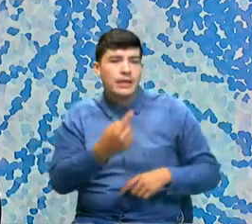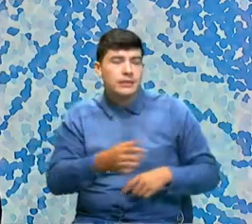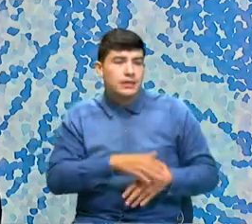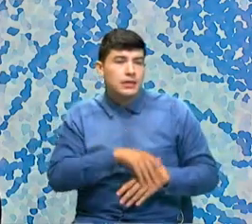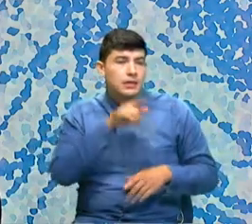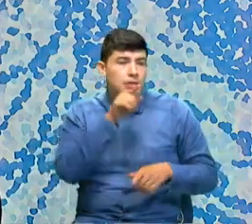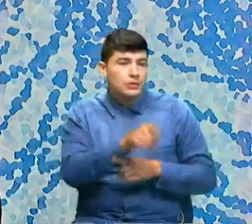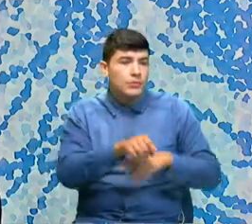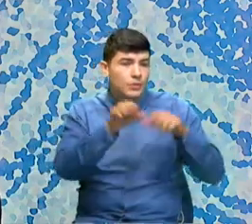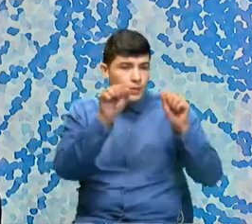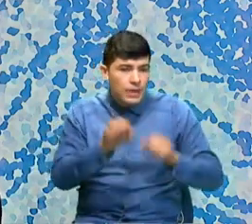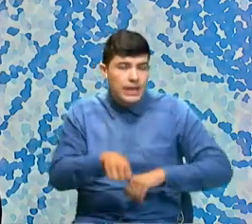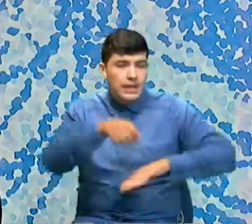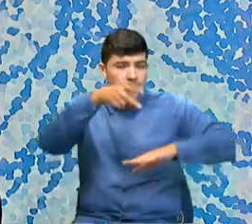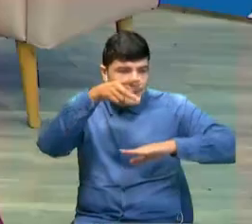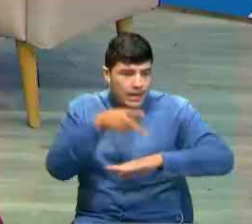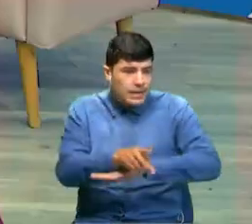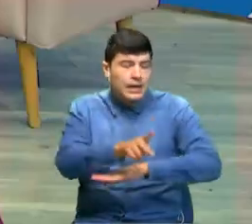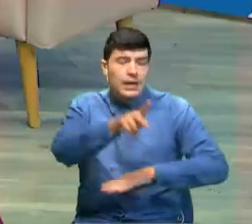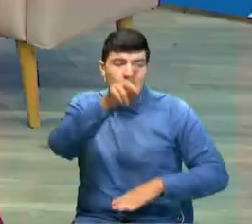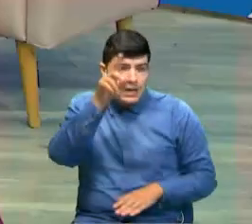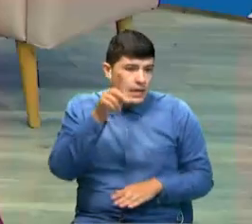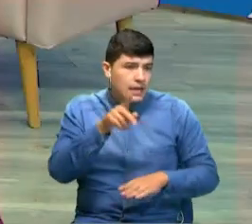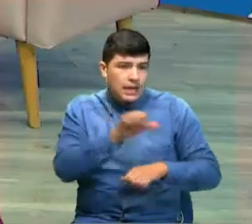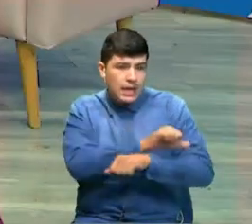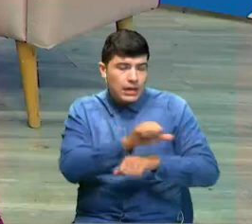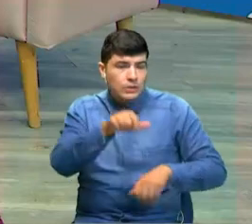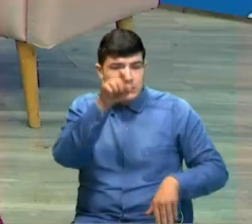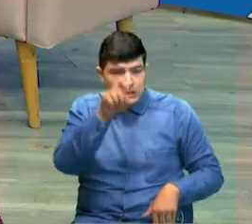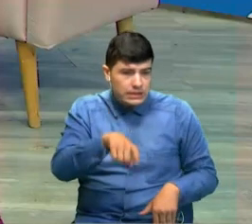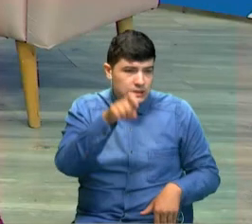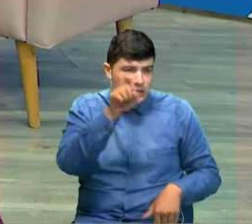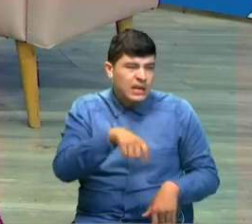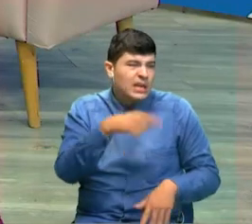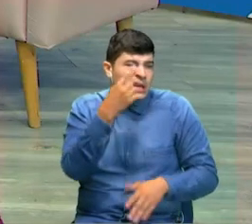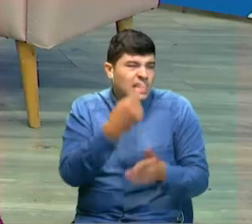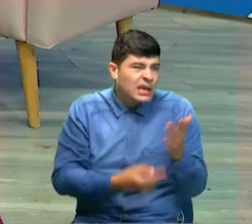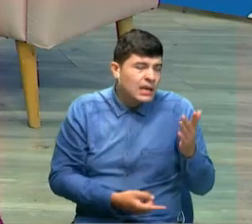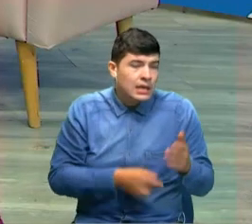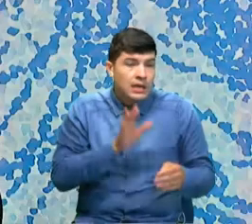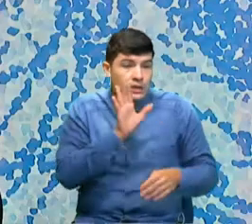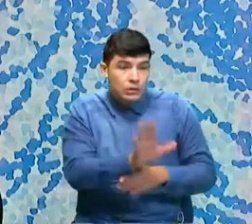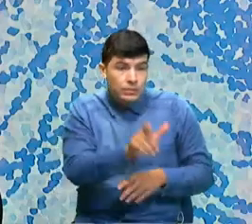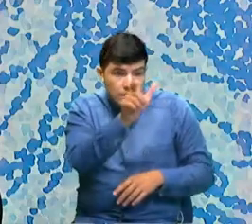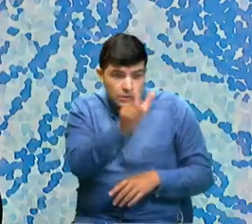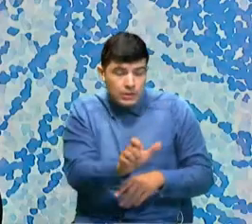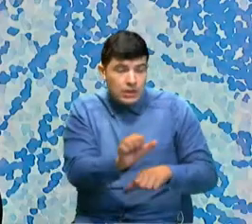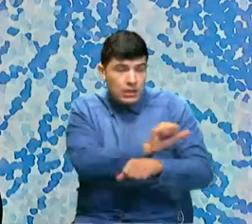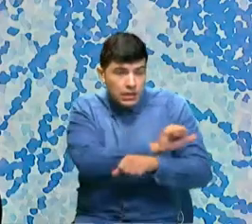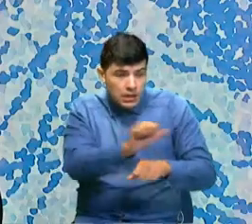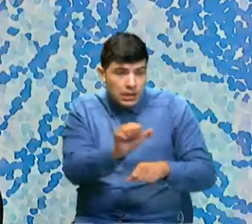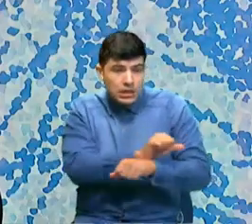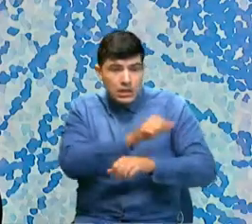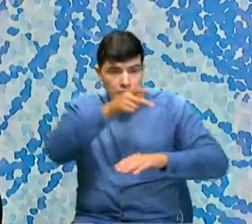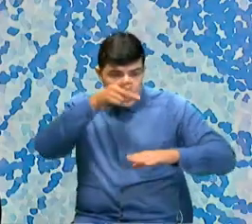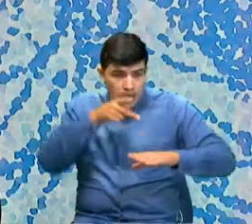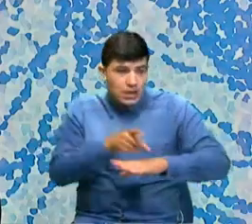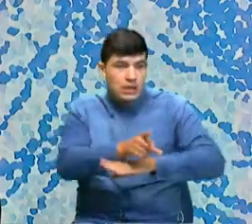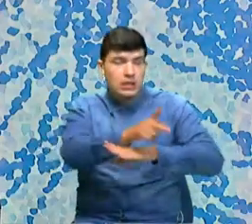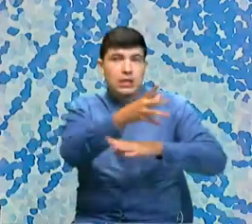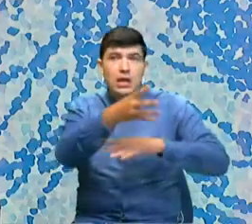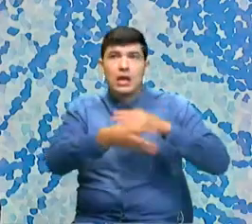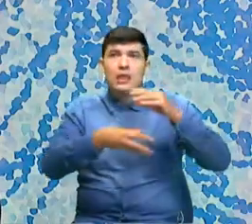poder parquear el vehículo se requiere que el que lo esté manejando lo entre y fuera de